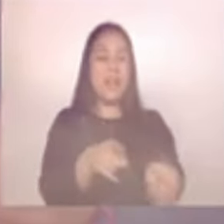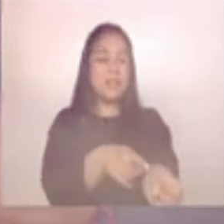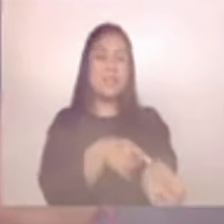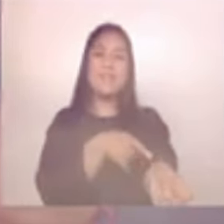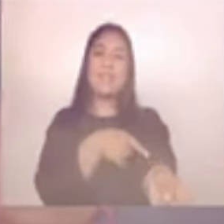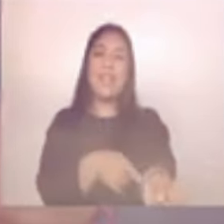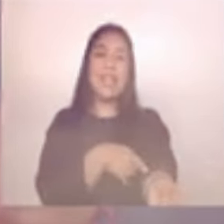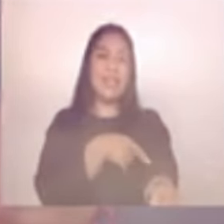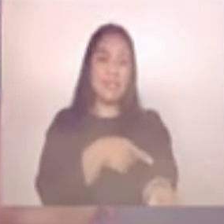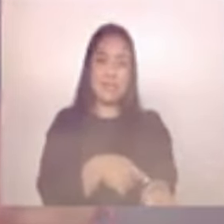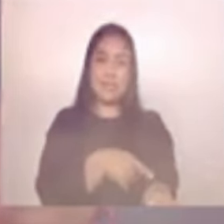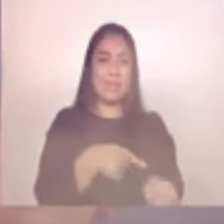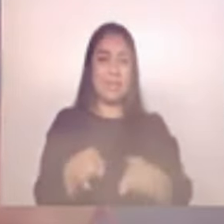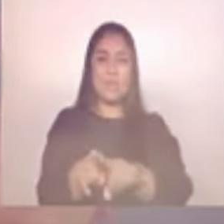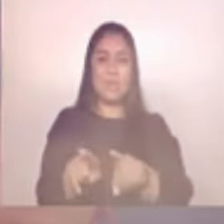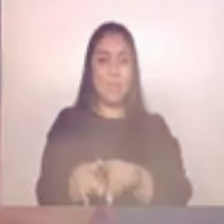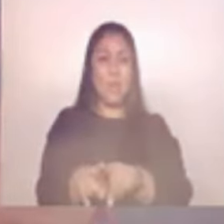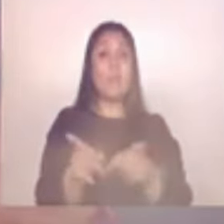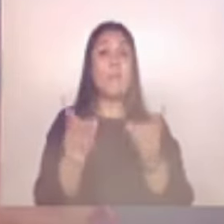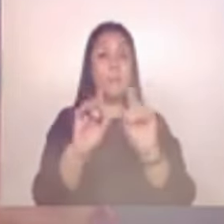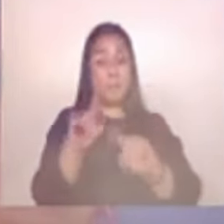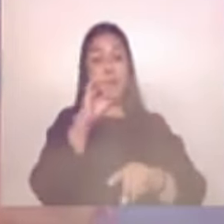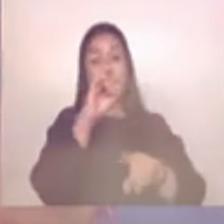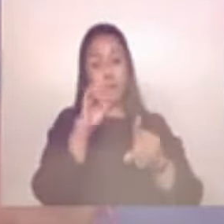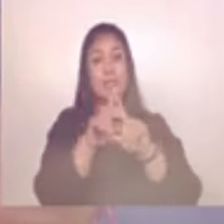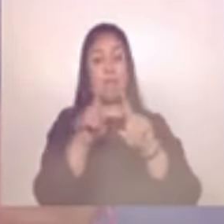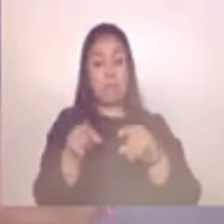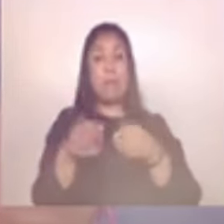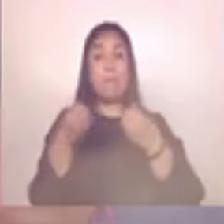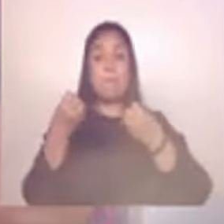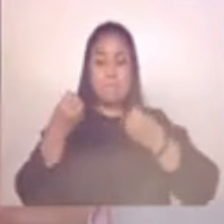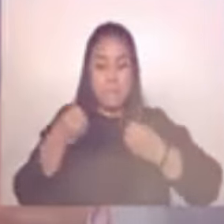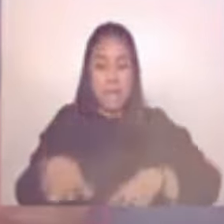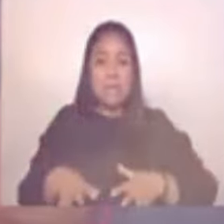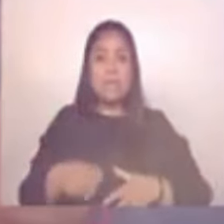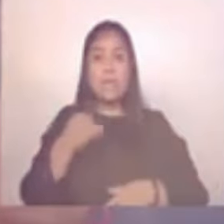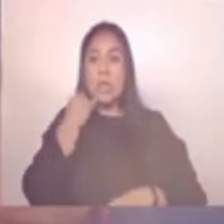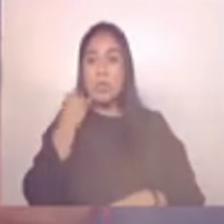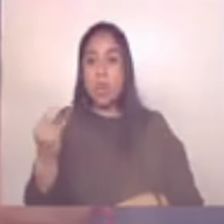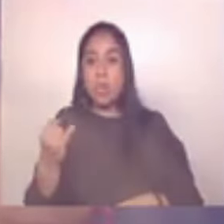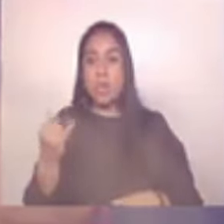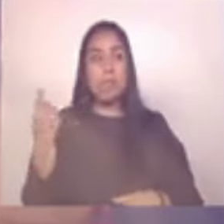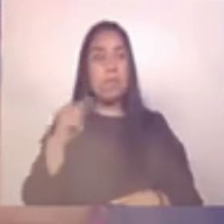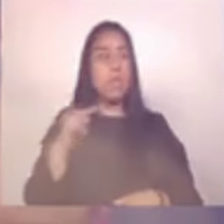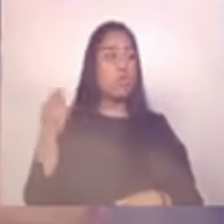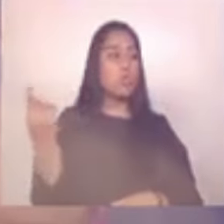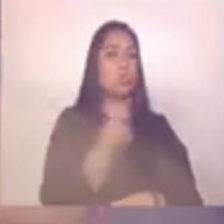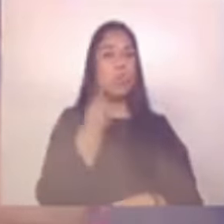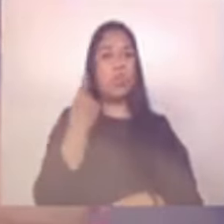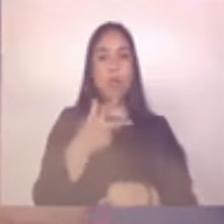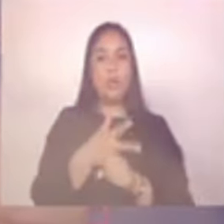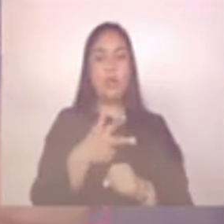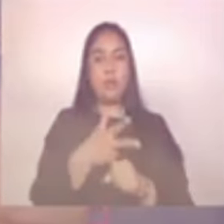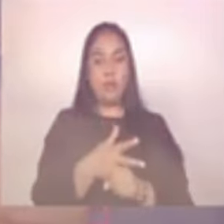cuerpo, pero sería además una pérdida para todo nuestro país, para una